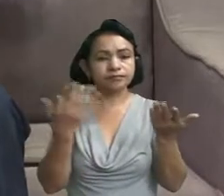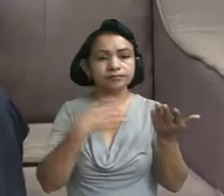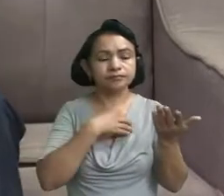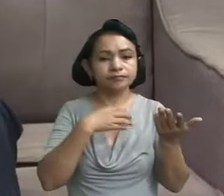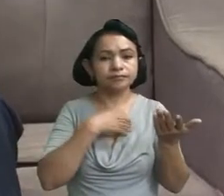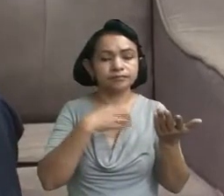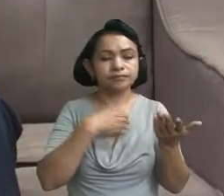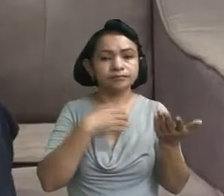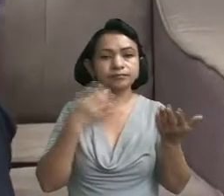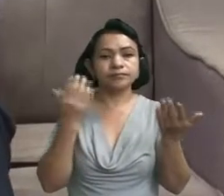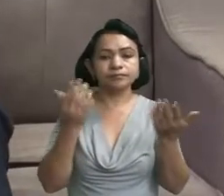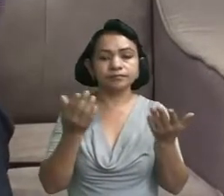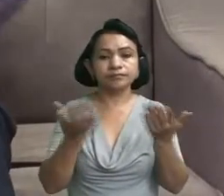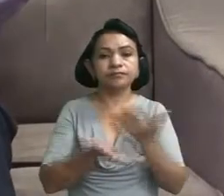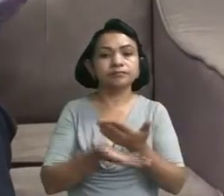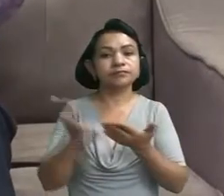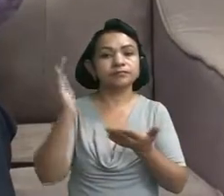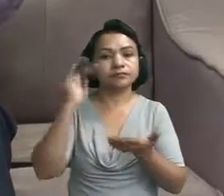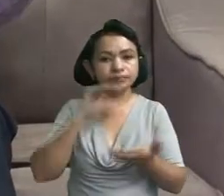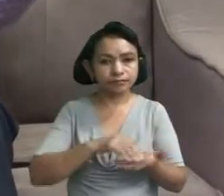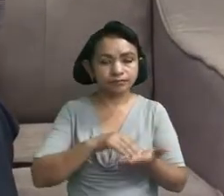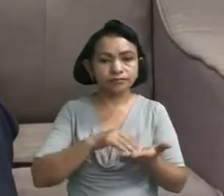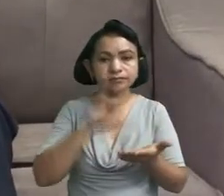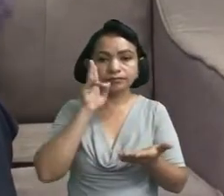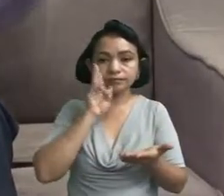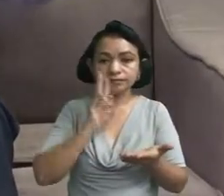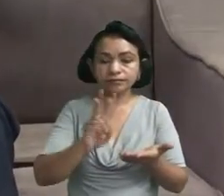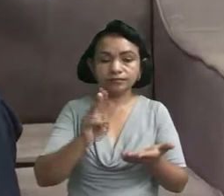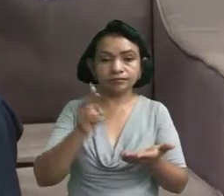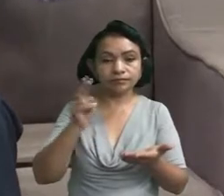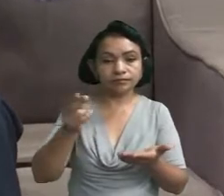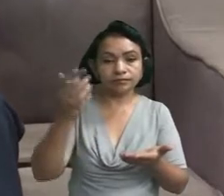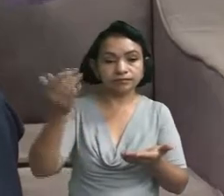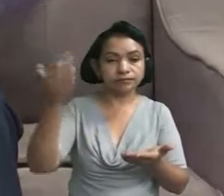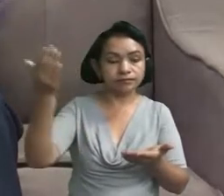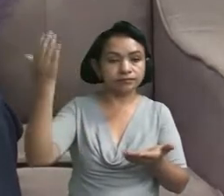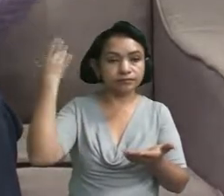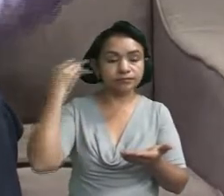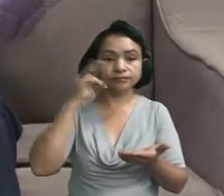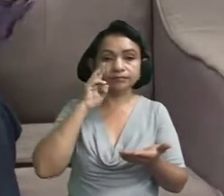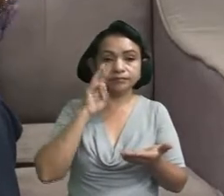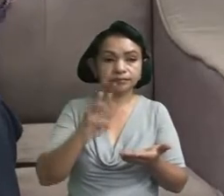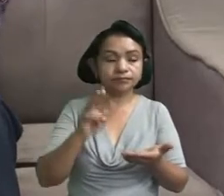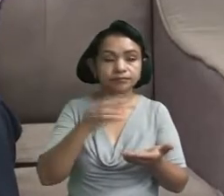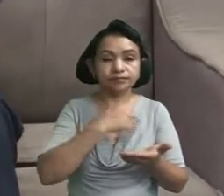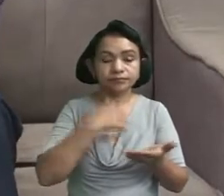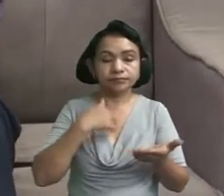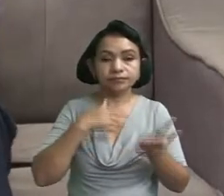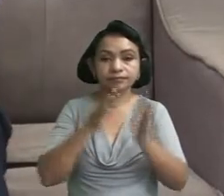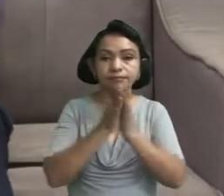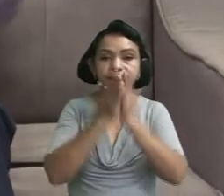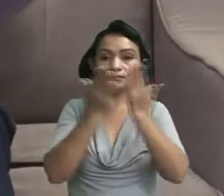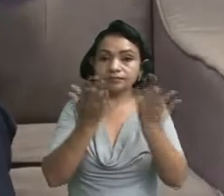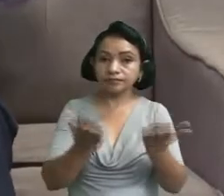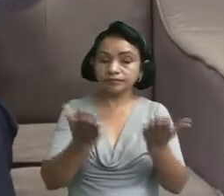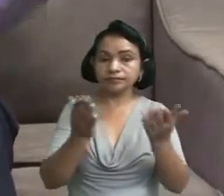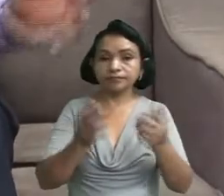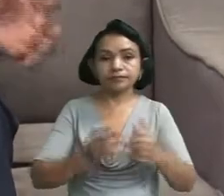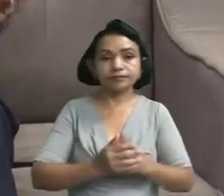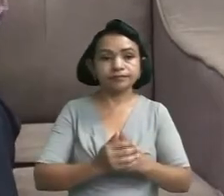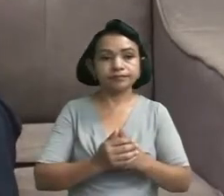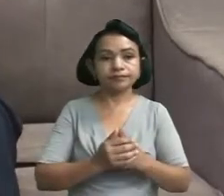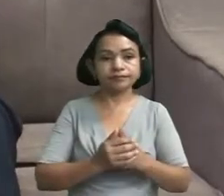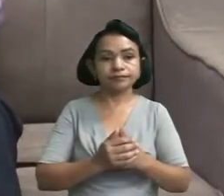nuestra generación vuelva a ver esto que a lo largo de la historia lo habíamos leído tal vez en los libros, es decir,